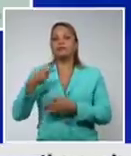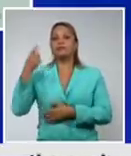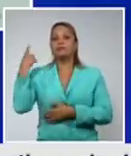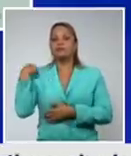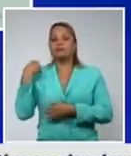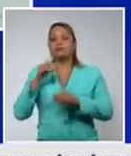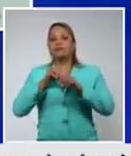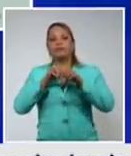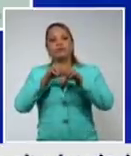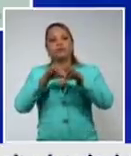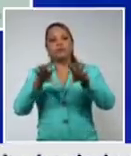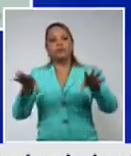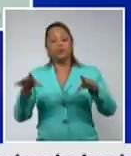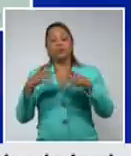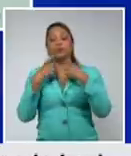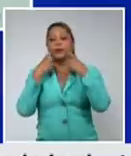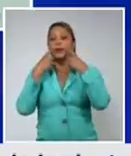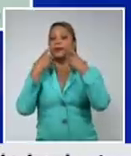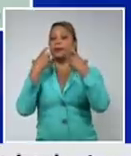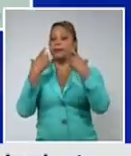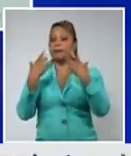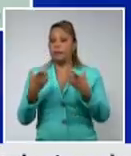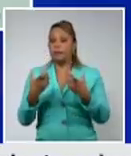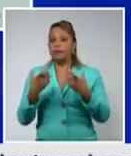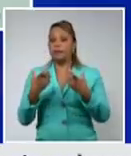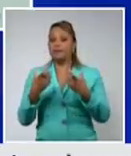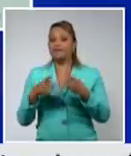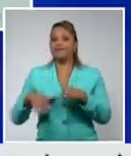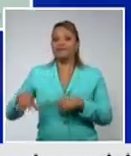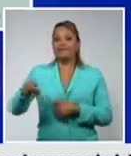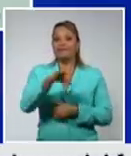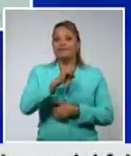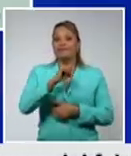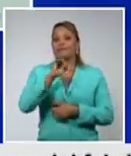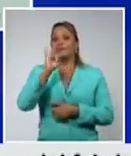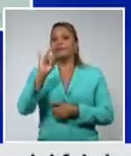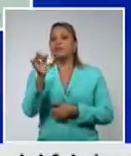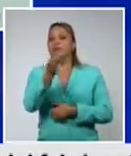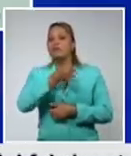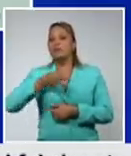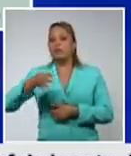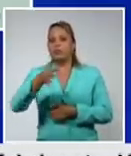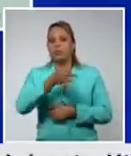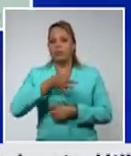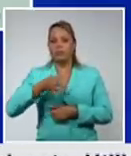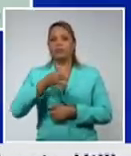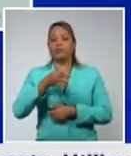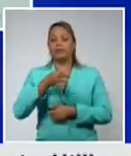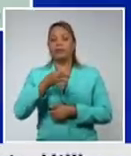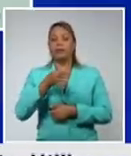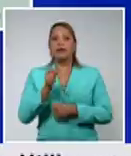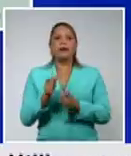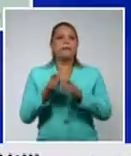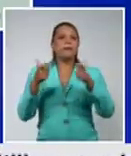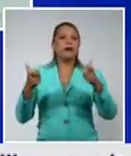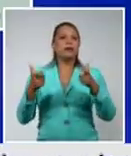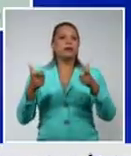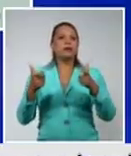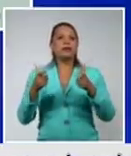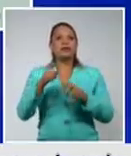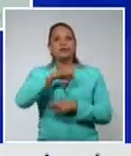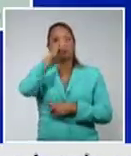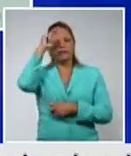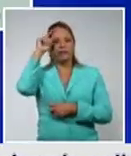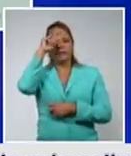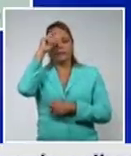dispersión importante que abarca 7 municipios de la provincia. El mayor número, Santi Espíritu, 28,